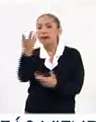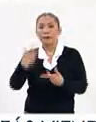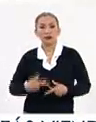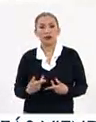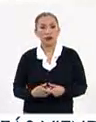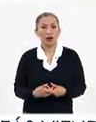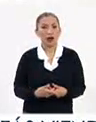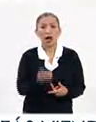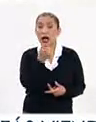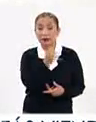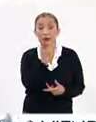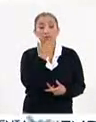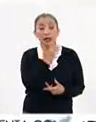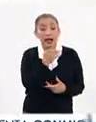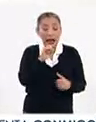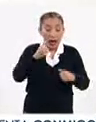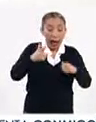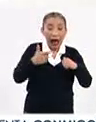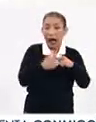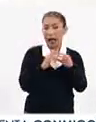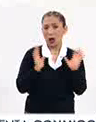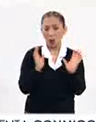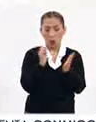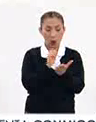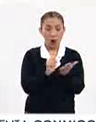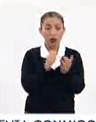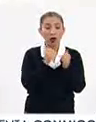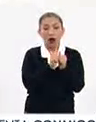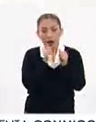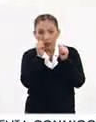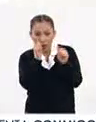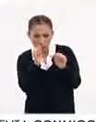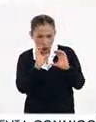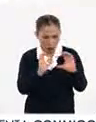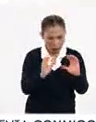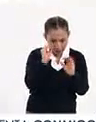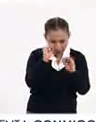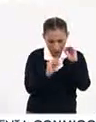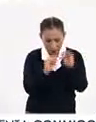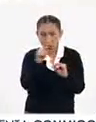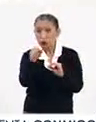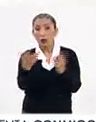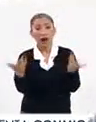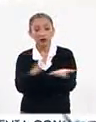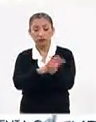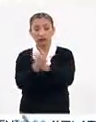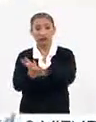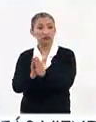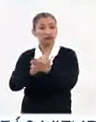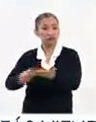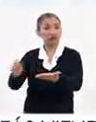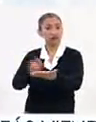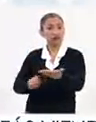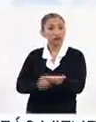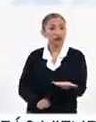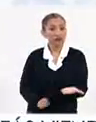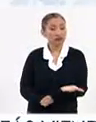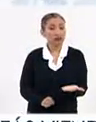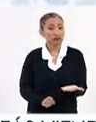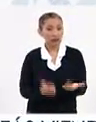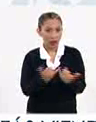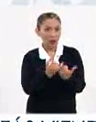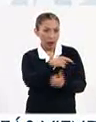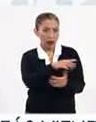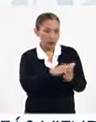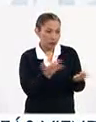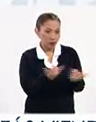persona. Así se hace bien algo, con atención, con cuidado, eso lo puedes llevar a la literatura. Bueno, que es el caso de este